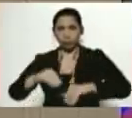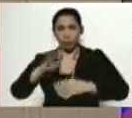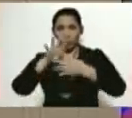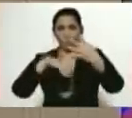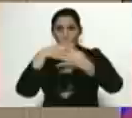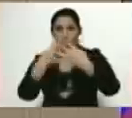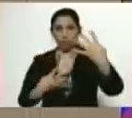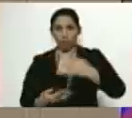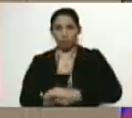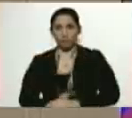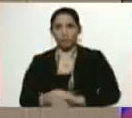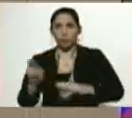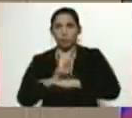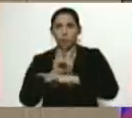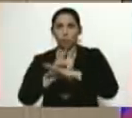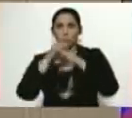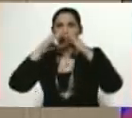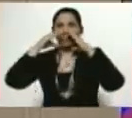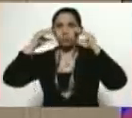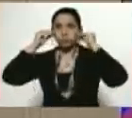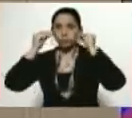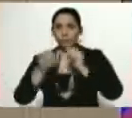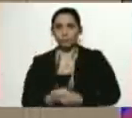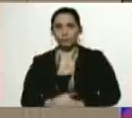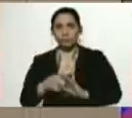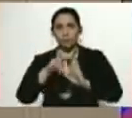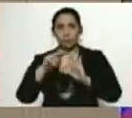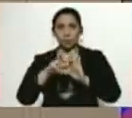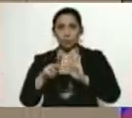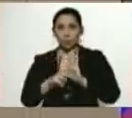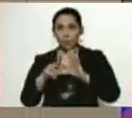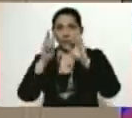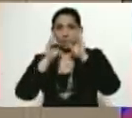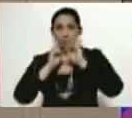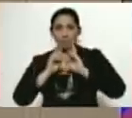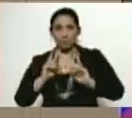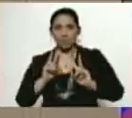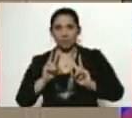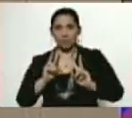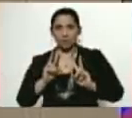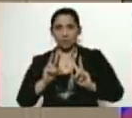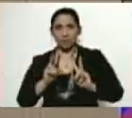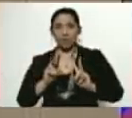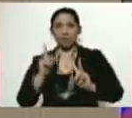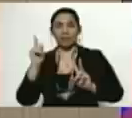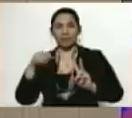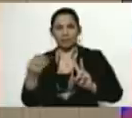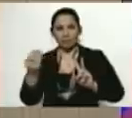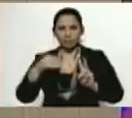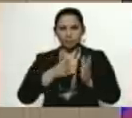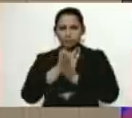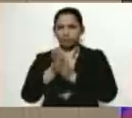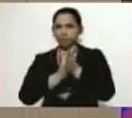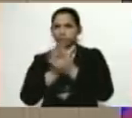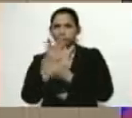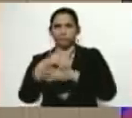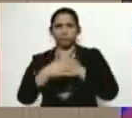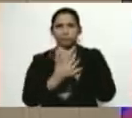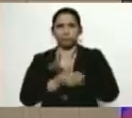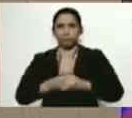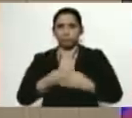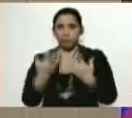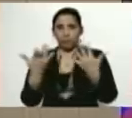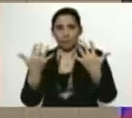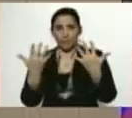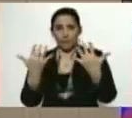horarios, el uso del tapaboca, las normas de higiene que incluyen el lavado constante o el lavado frecuente